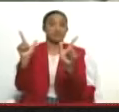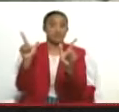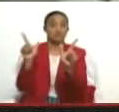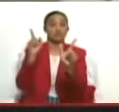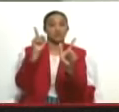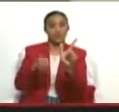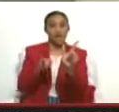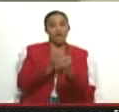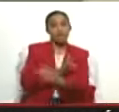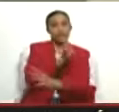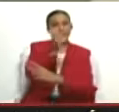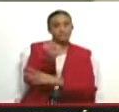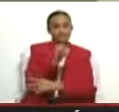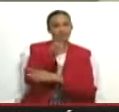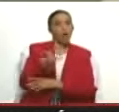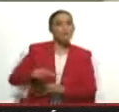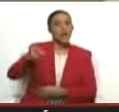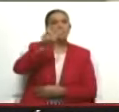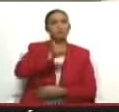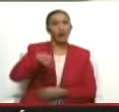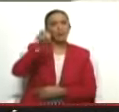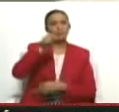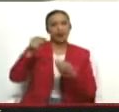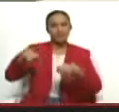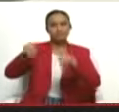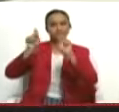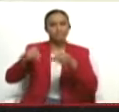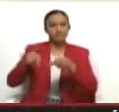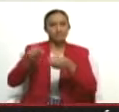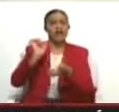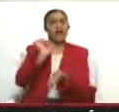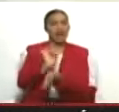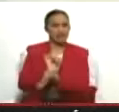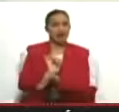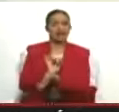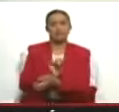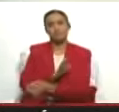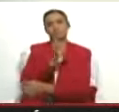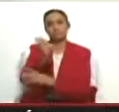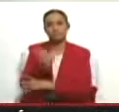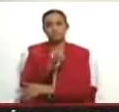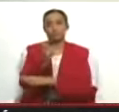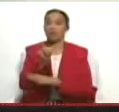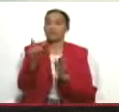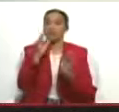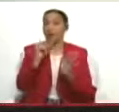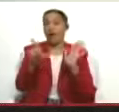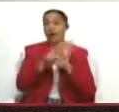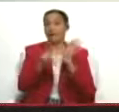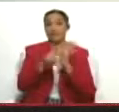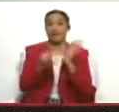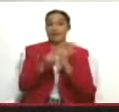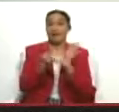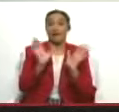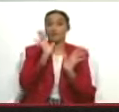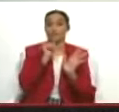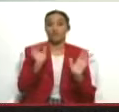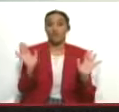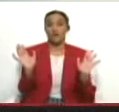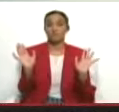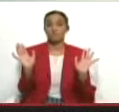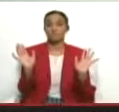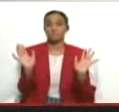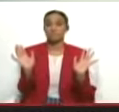presentación porque participaron de esta acción que que es ilegal Verdad que